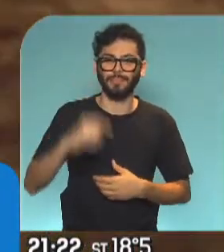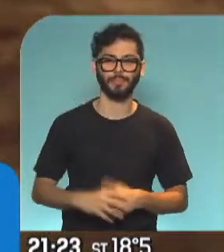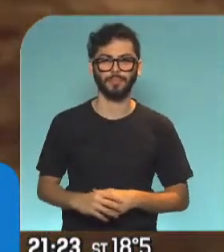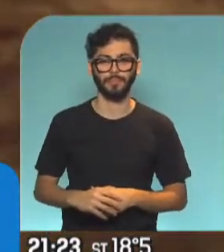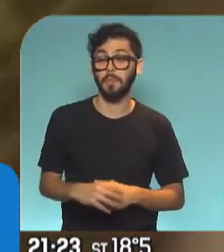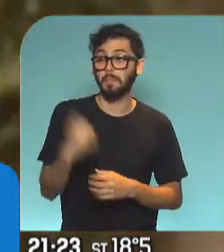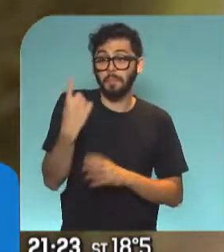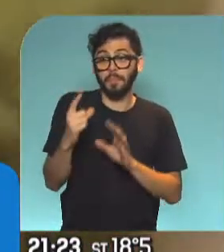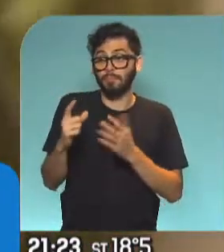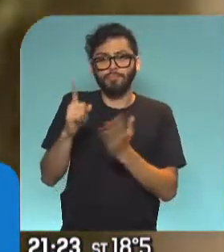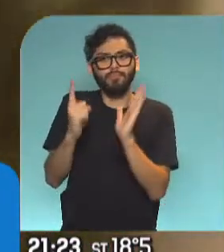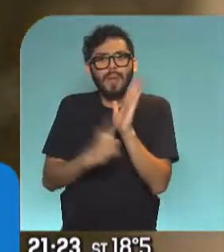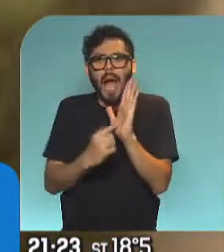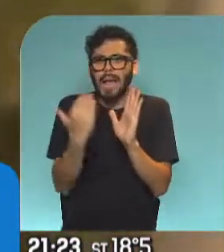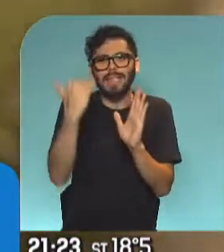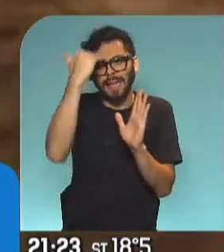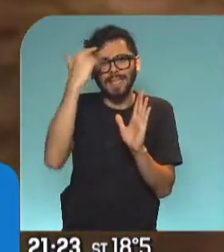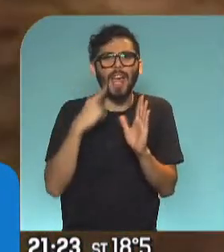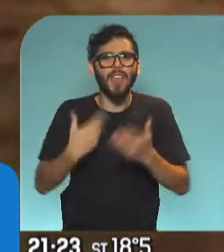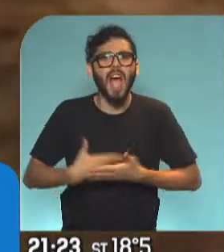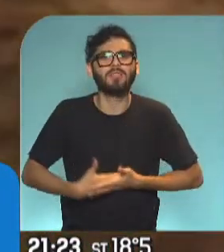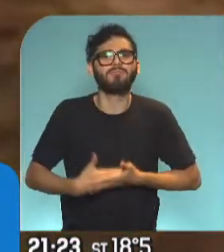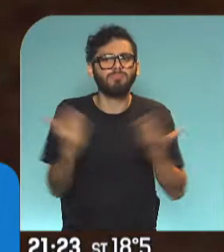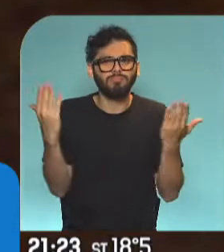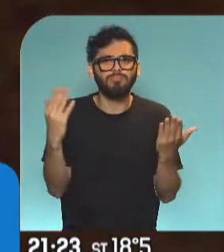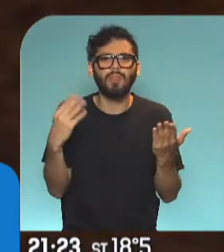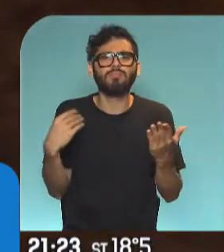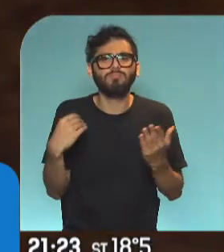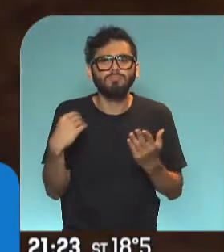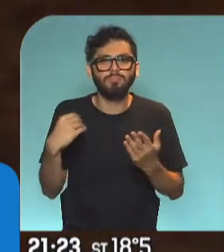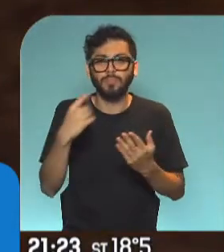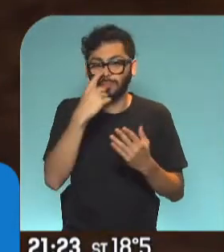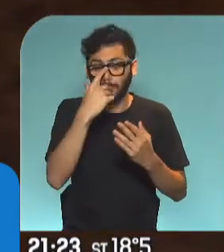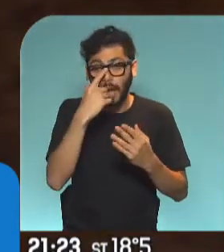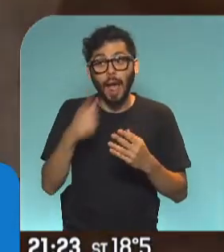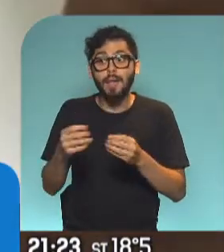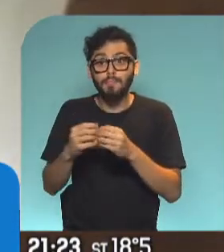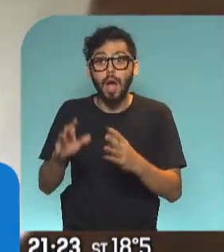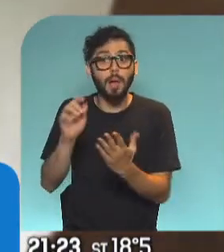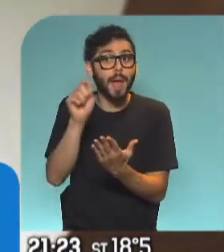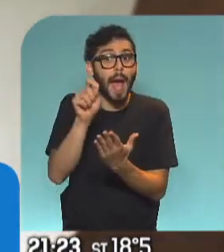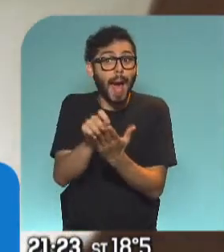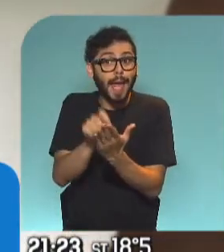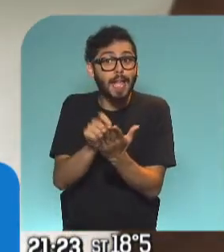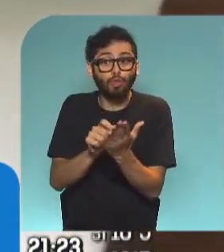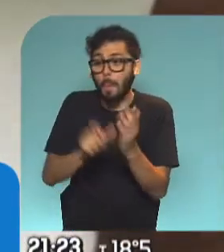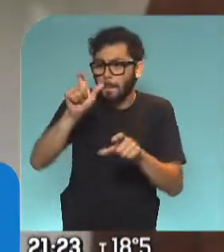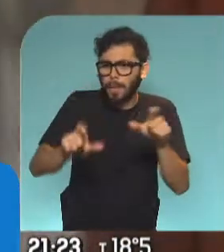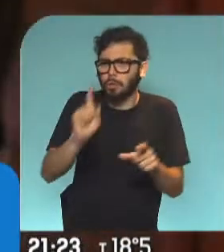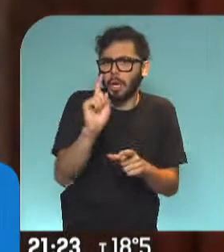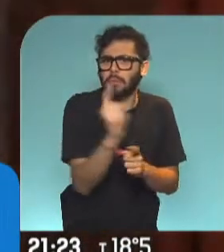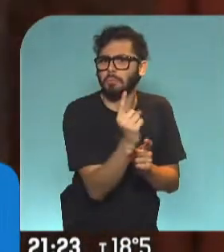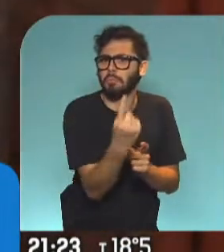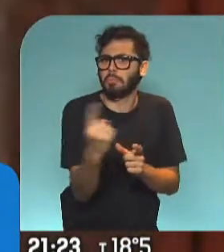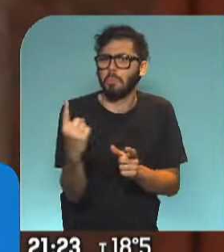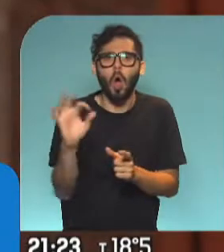que salió hace aproximadamente unos 15 días, lo que va a permitir es generar un registro de personas individuales o bien de